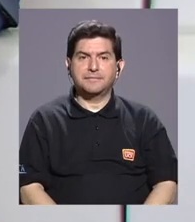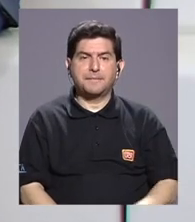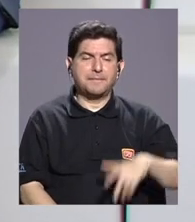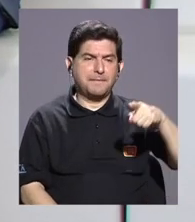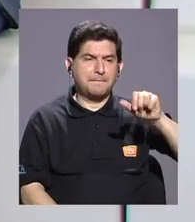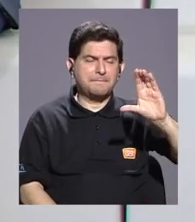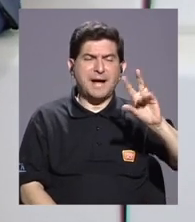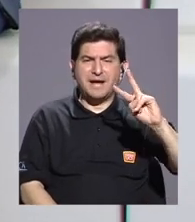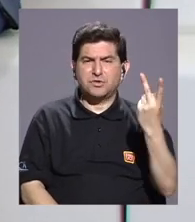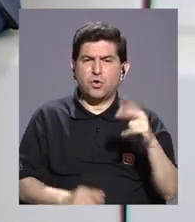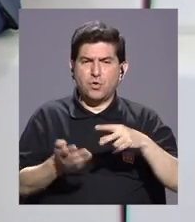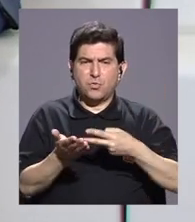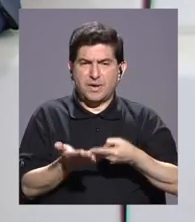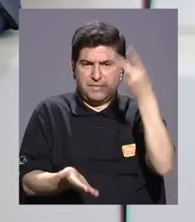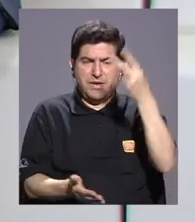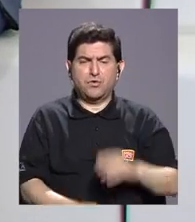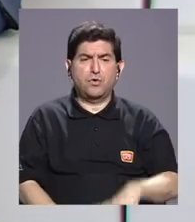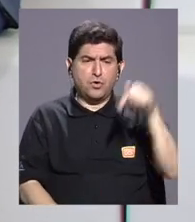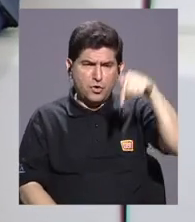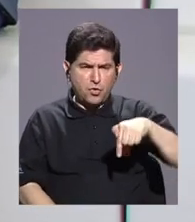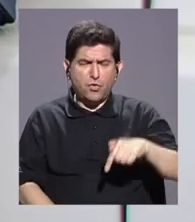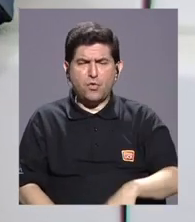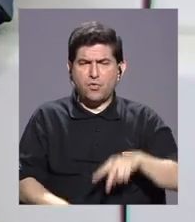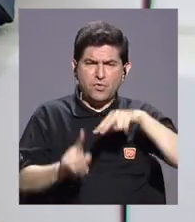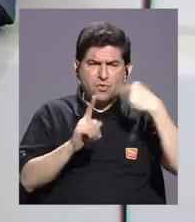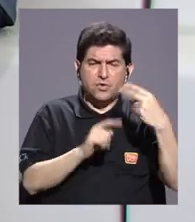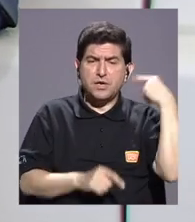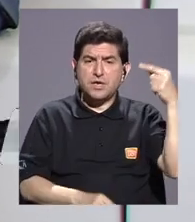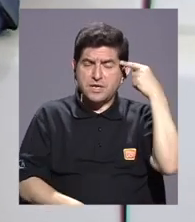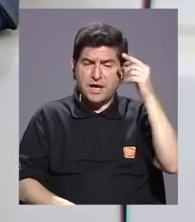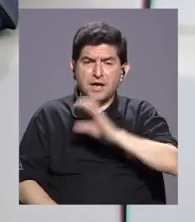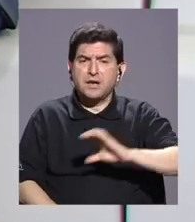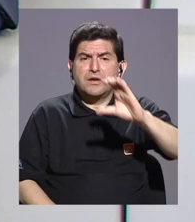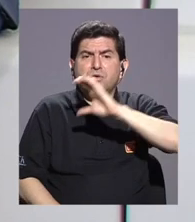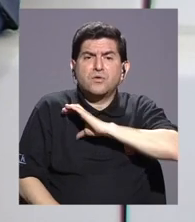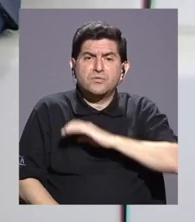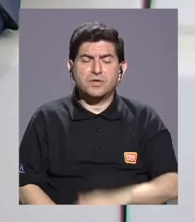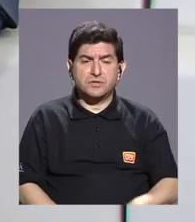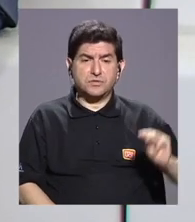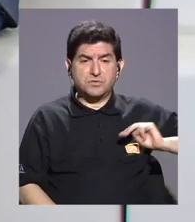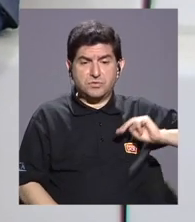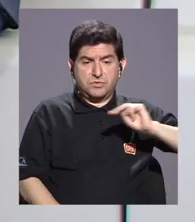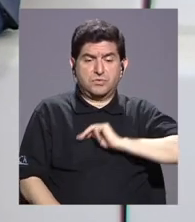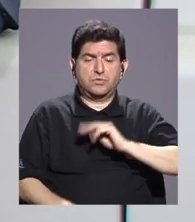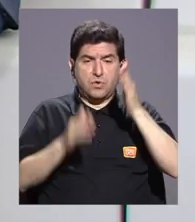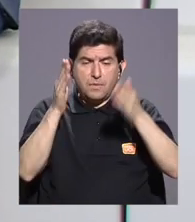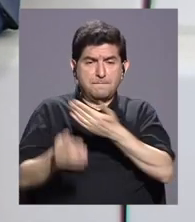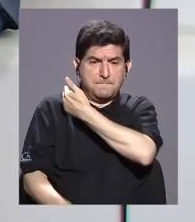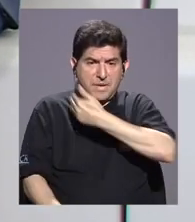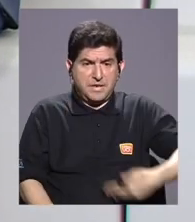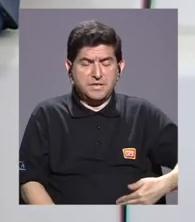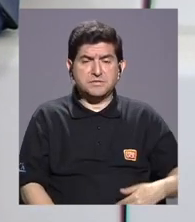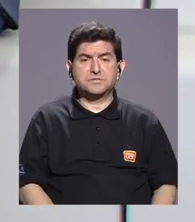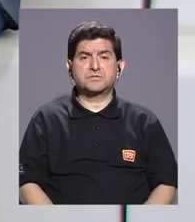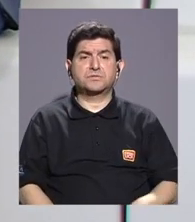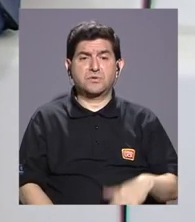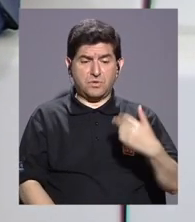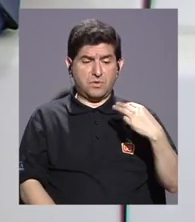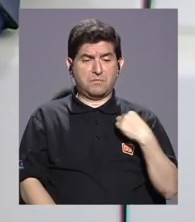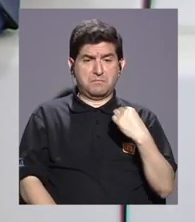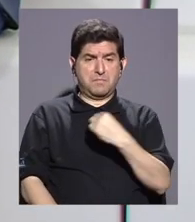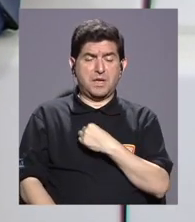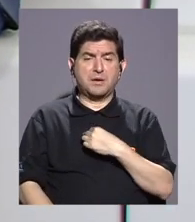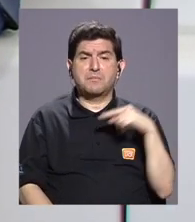ha tenido esa dualidad. Pero si los veo hoy en perspectiva y ve el gobierno cómo se comporta, porque su ministro de la presidencia es del partido Unidad Social